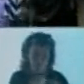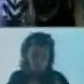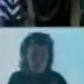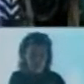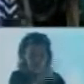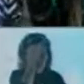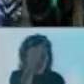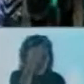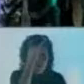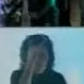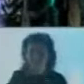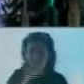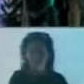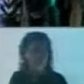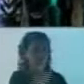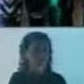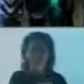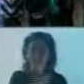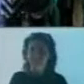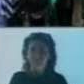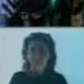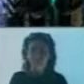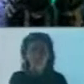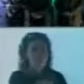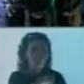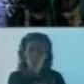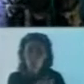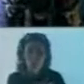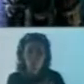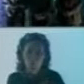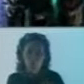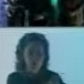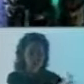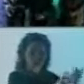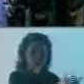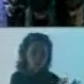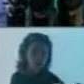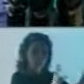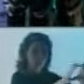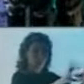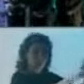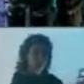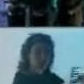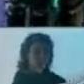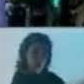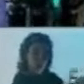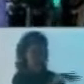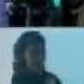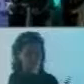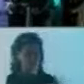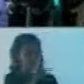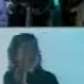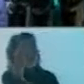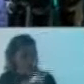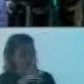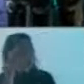muy importante. No podemos dejar una coalición que ya conocemos, que sabemos lo que puede ocurrir,